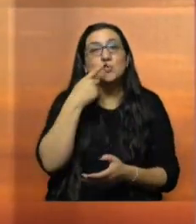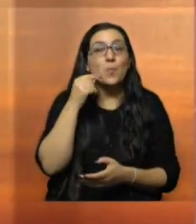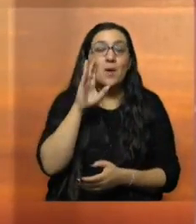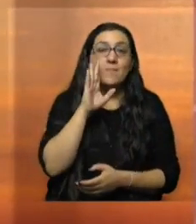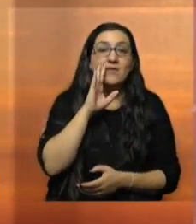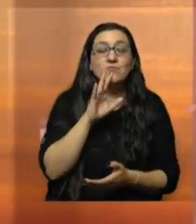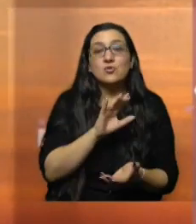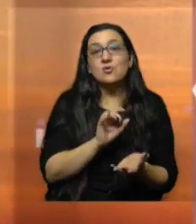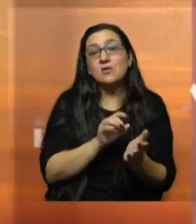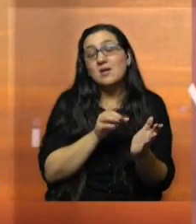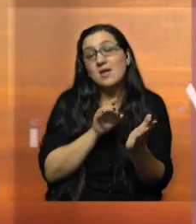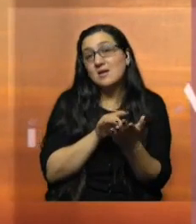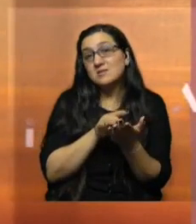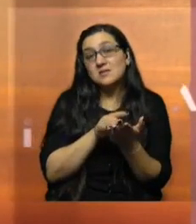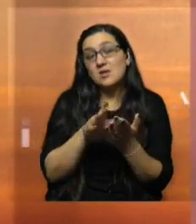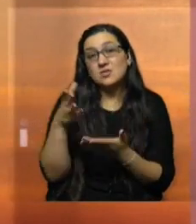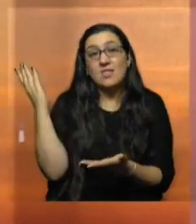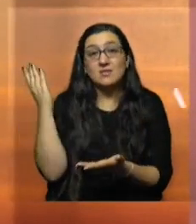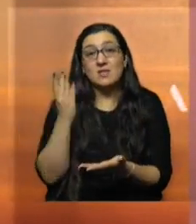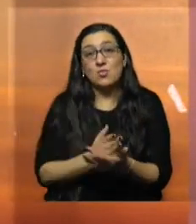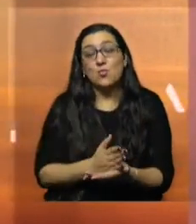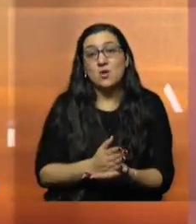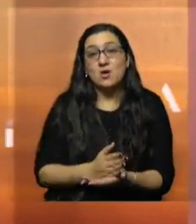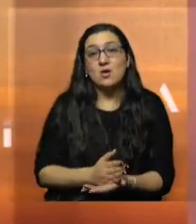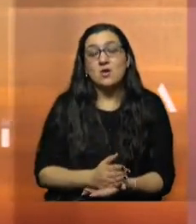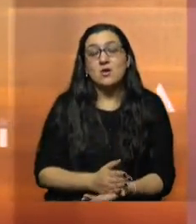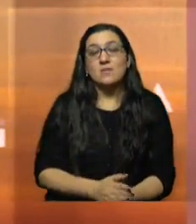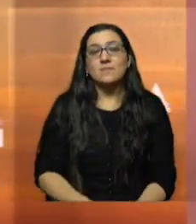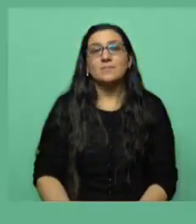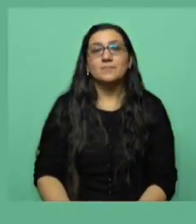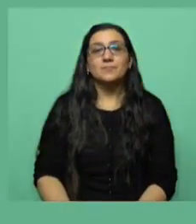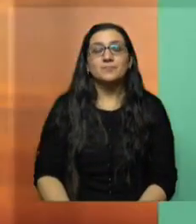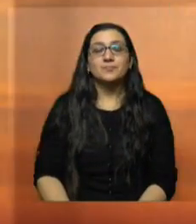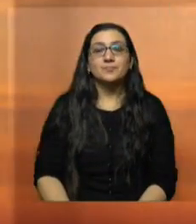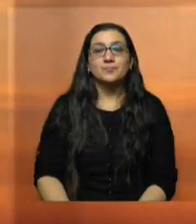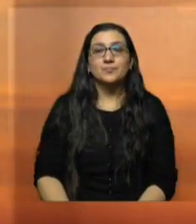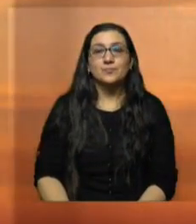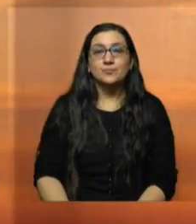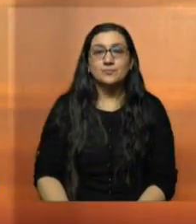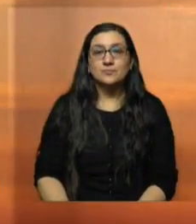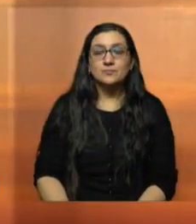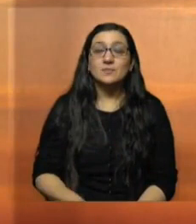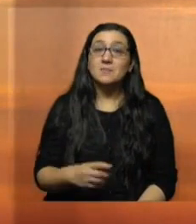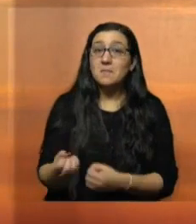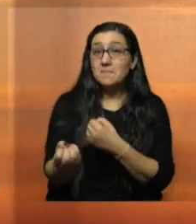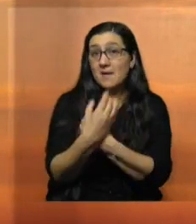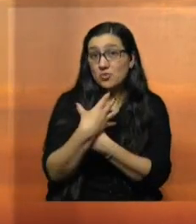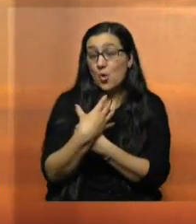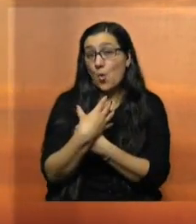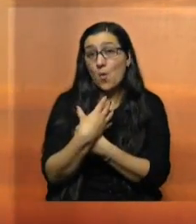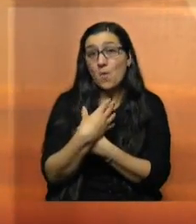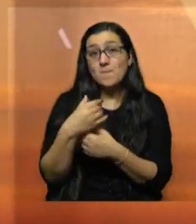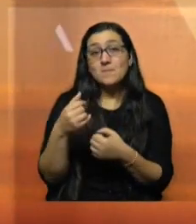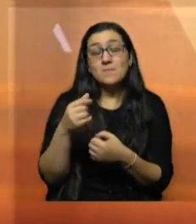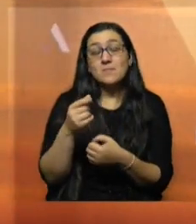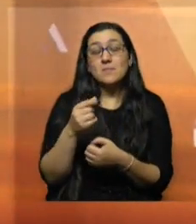dictadura, primero a Buenos Aires y después a Ginebra, donde él se quedó. Y me escribió un día para decirme que él había leído